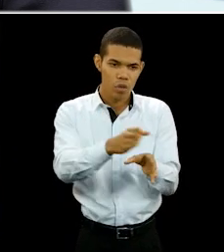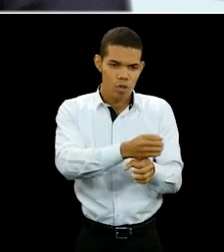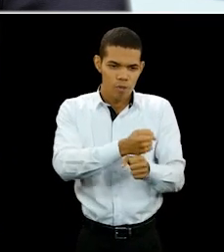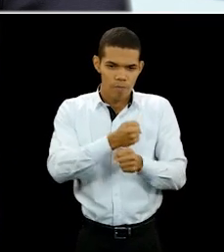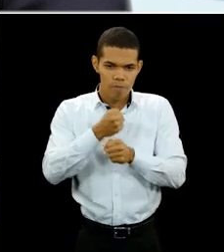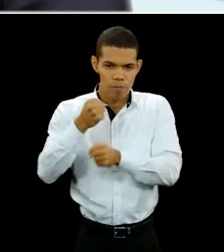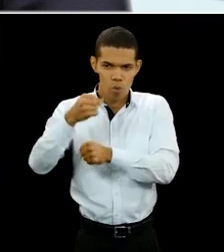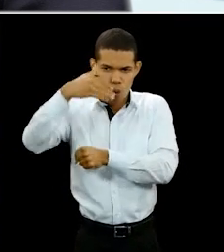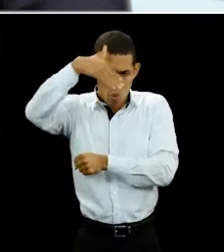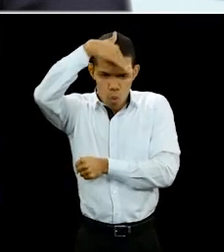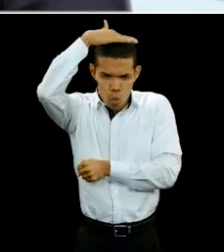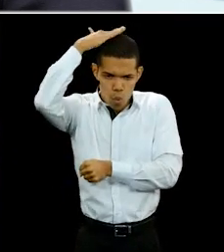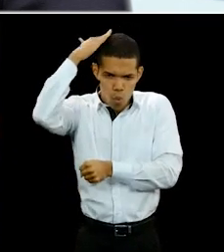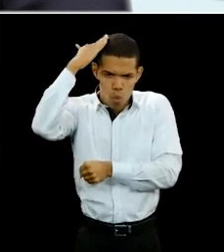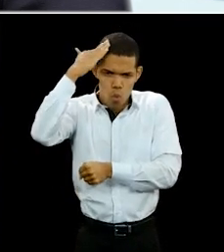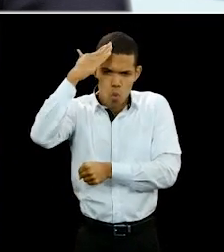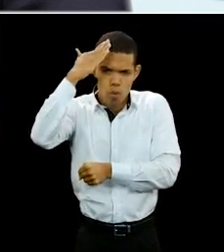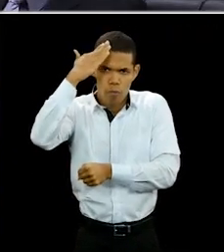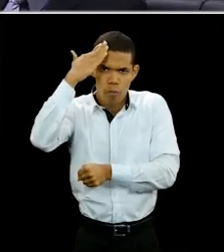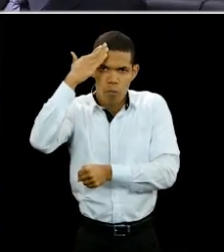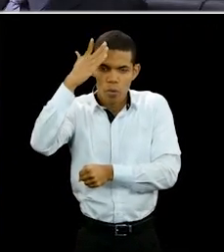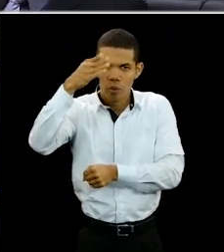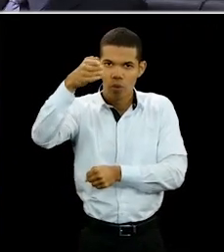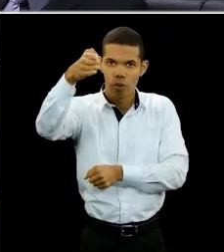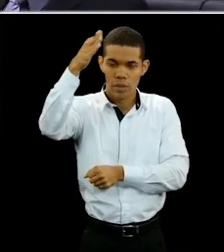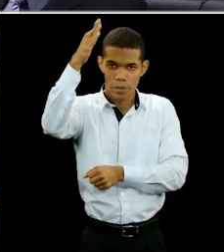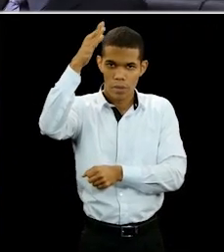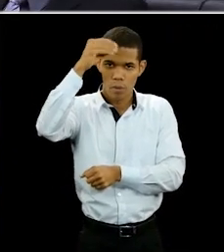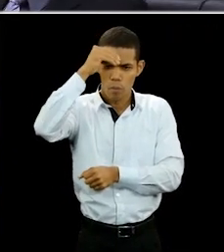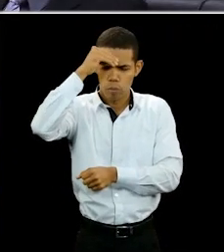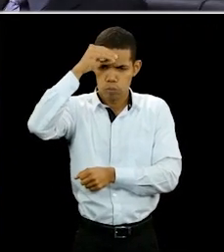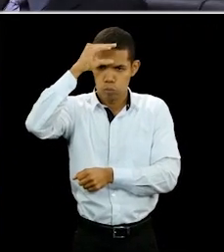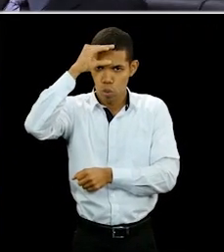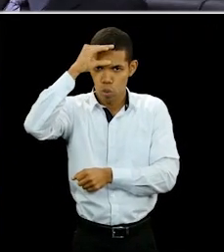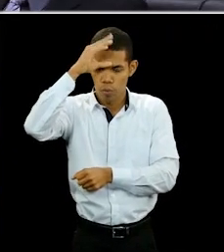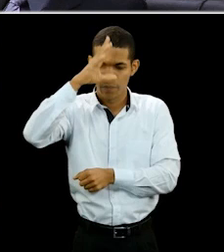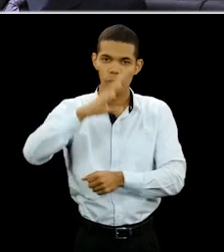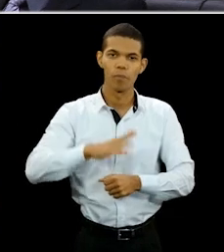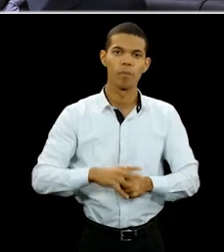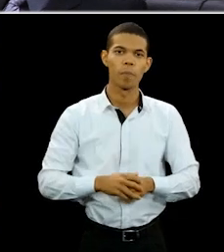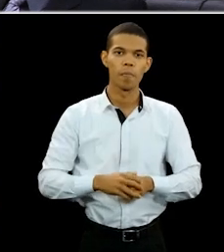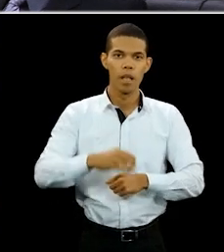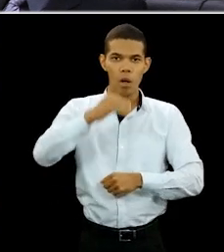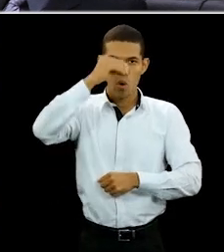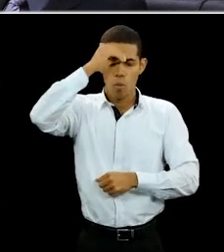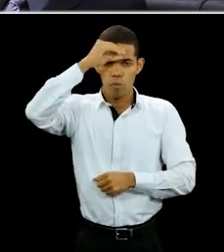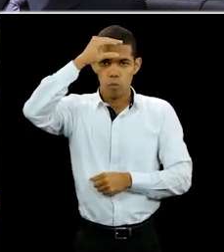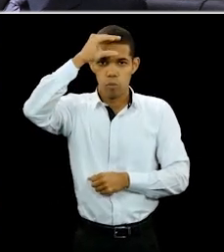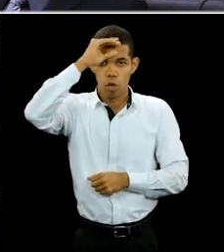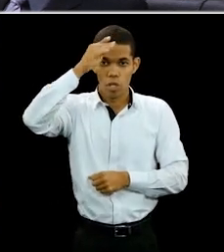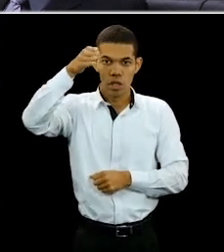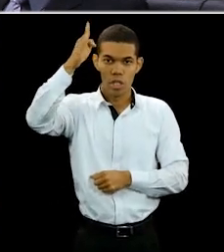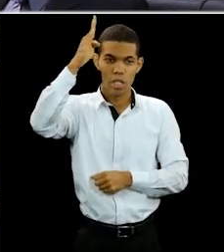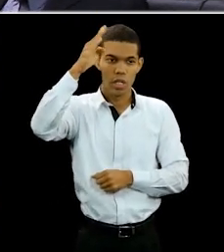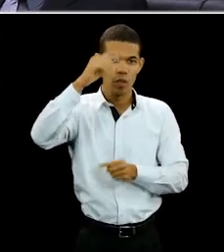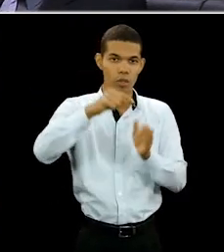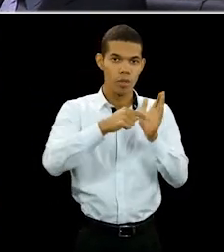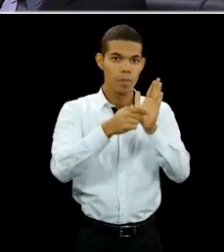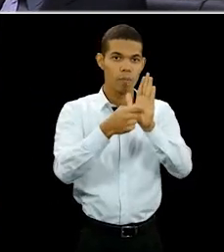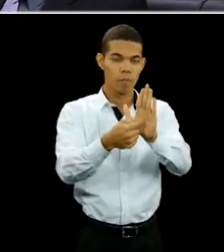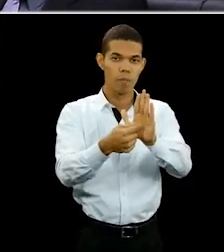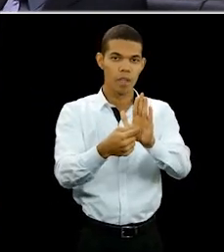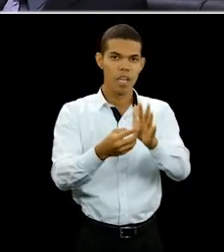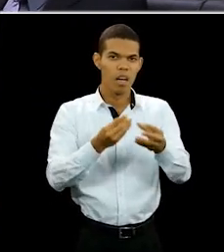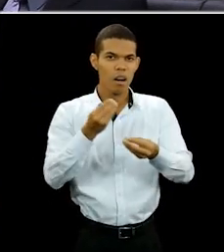esta lección tiene mucho para decirnos de eso Por supuesto la soberanía de Dios representa la manera como él